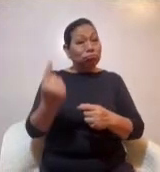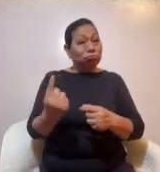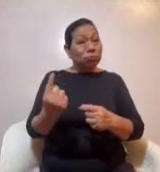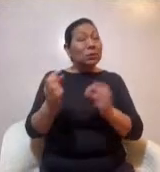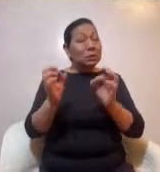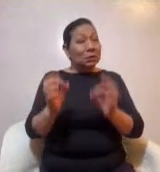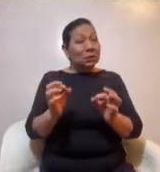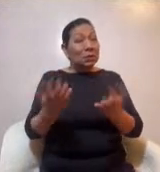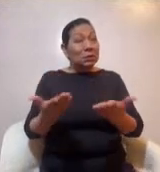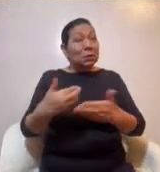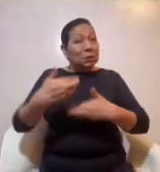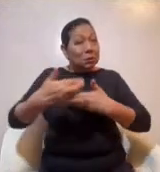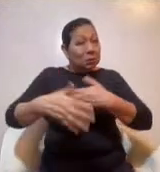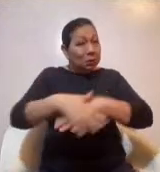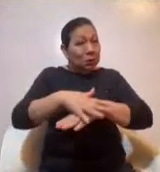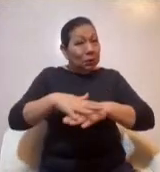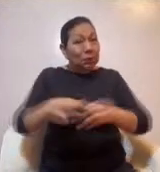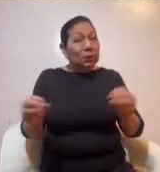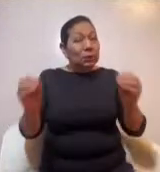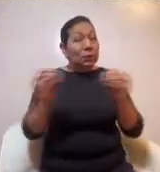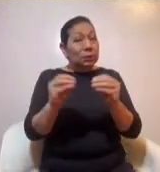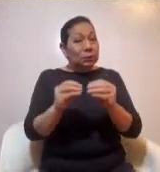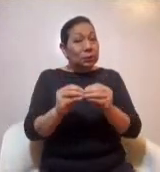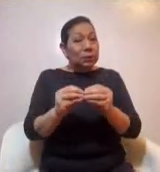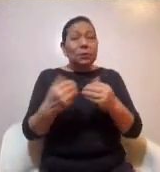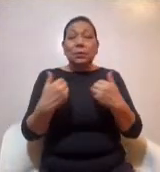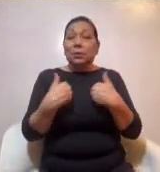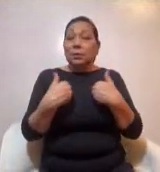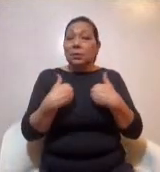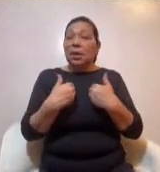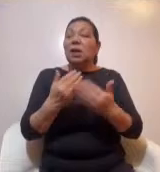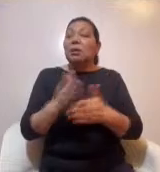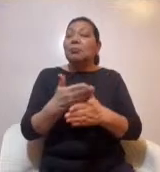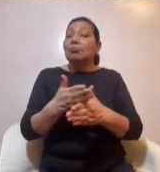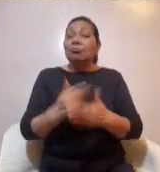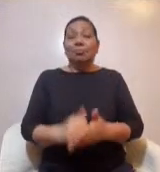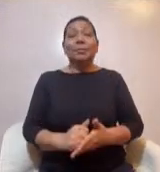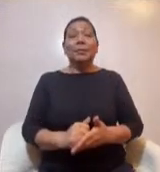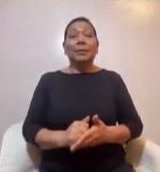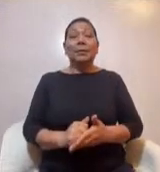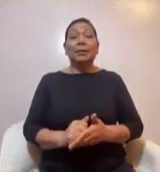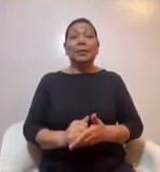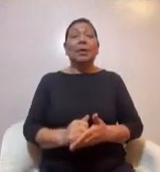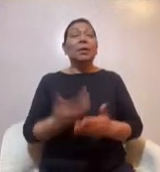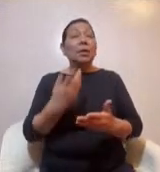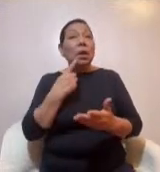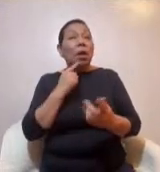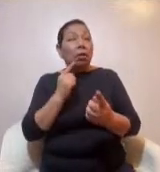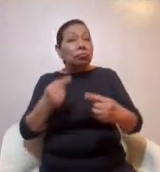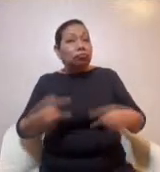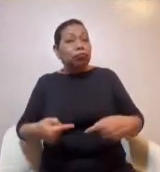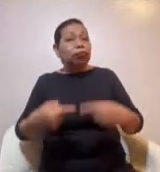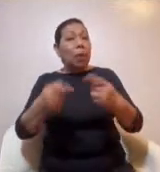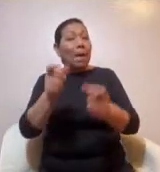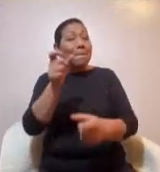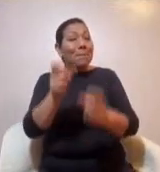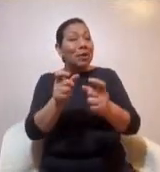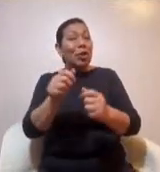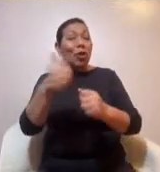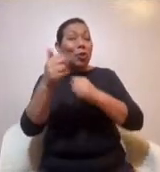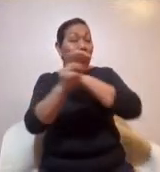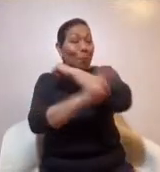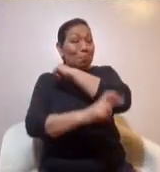migración, si bien son procedimientos administrativos, tienen la particularidad de enfrentar a